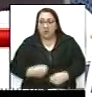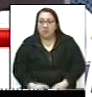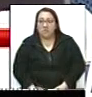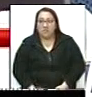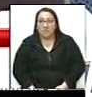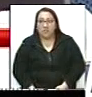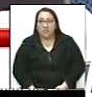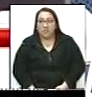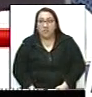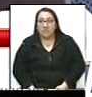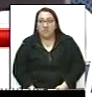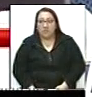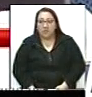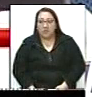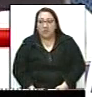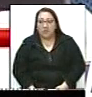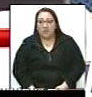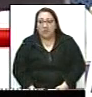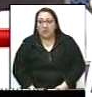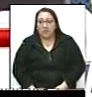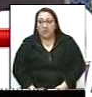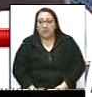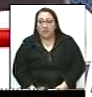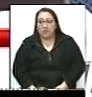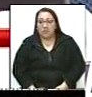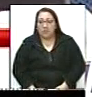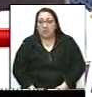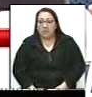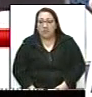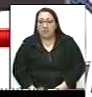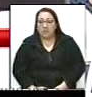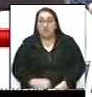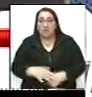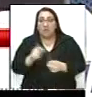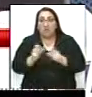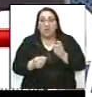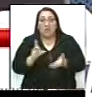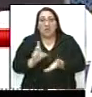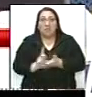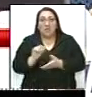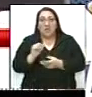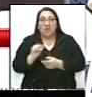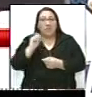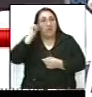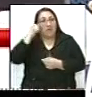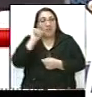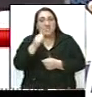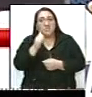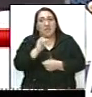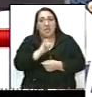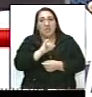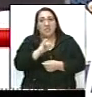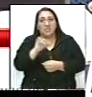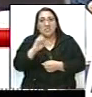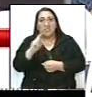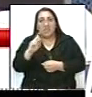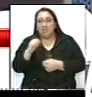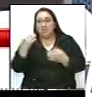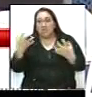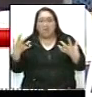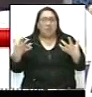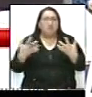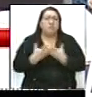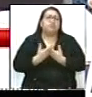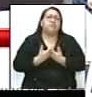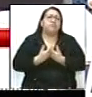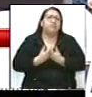respecto a la consulta previa. El caso más sencillo acá para los limeños es Magdalena y San Isidro. Van las guerras a cuerpo, de